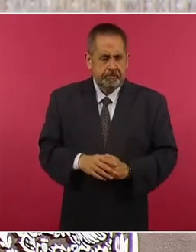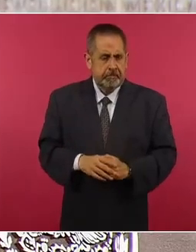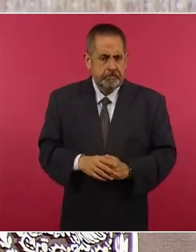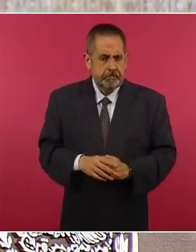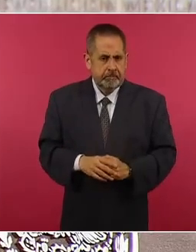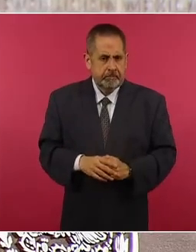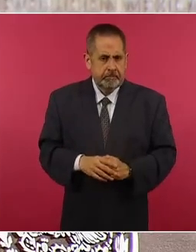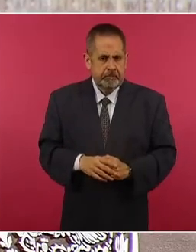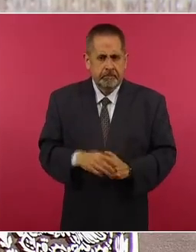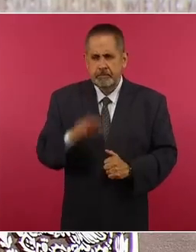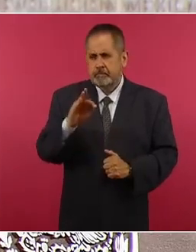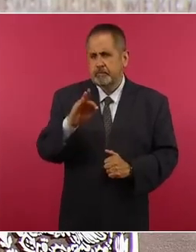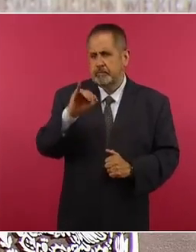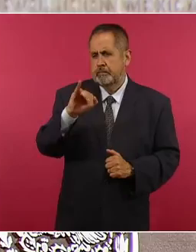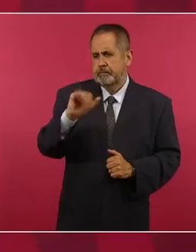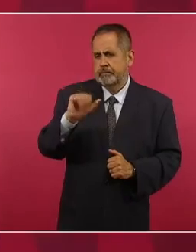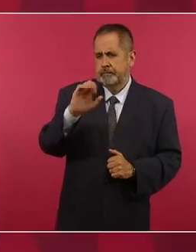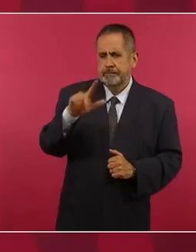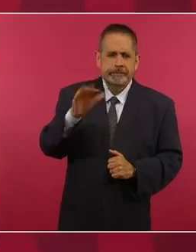la fiscal